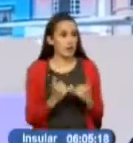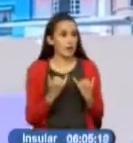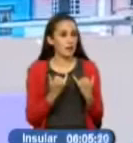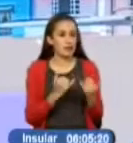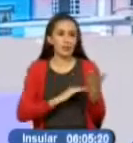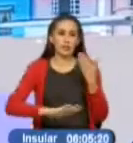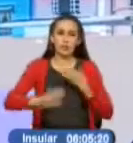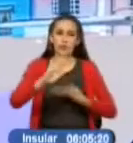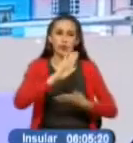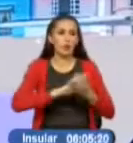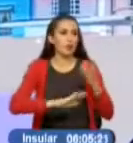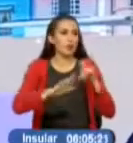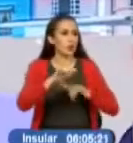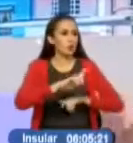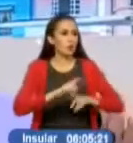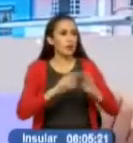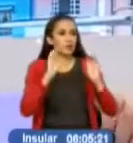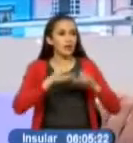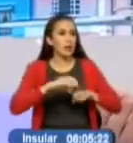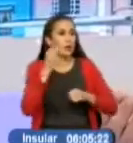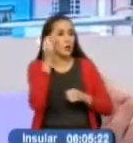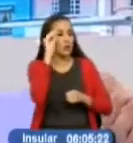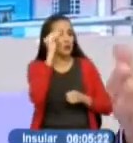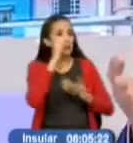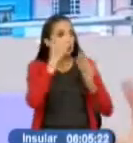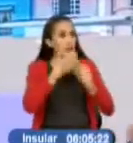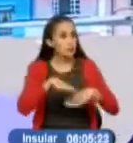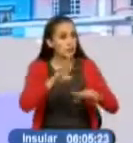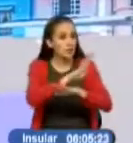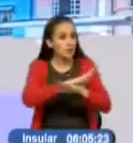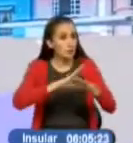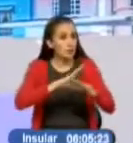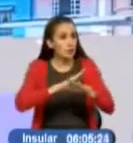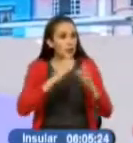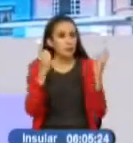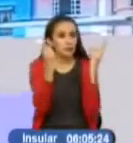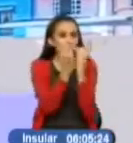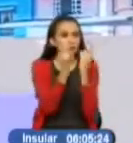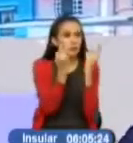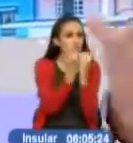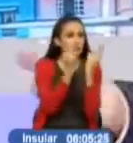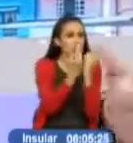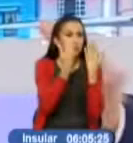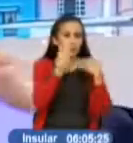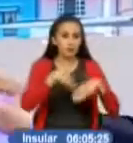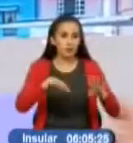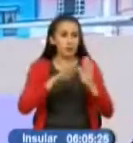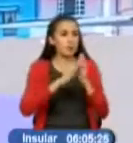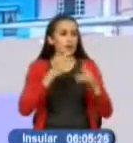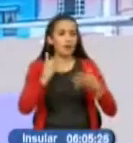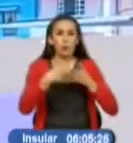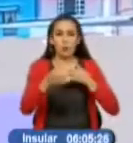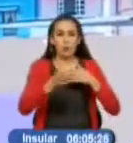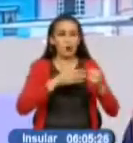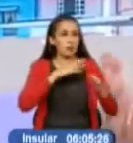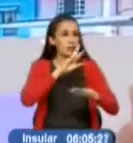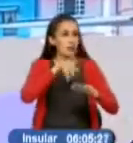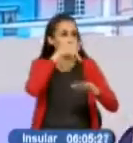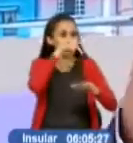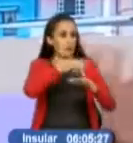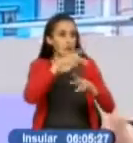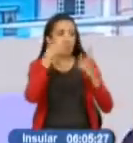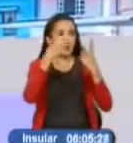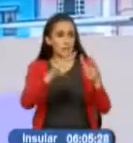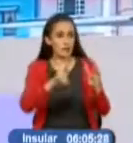cualquier lugar, los chicos que están terminando el bachillerato tienen que enfrentar la culminación de su bachillerato como cualquier otra persona y